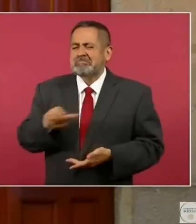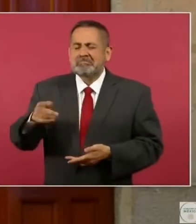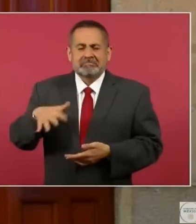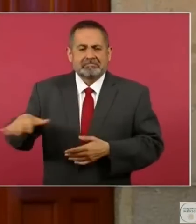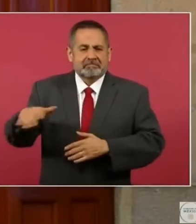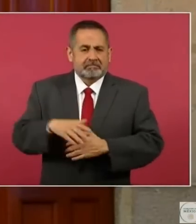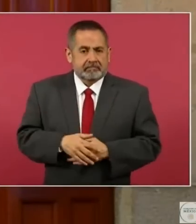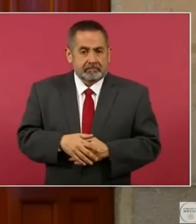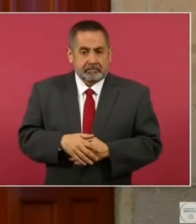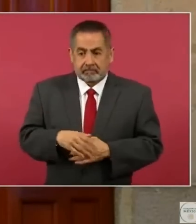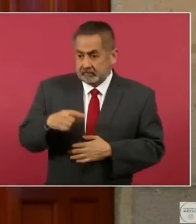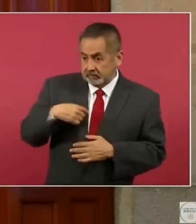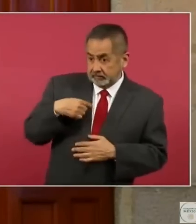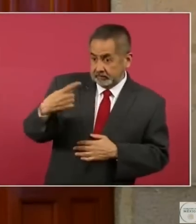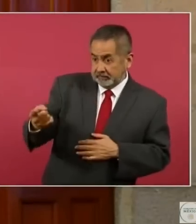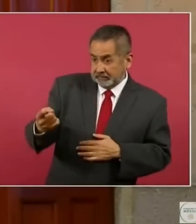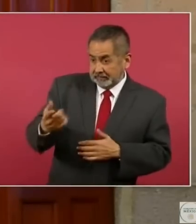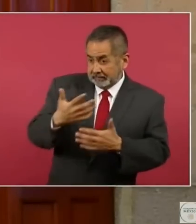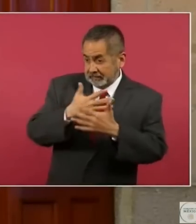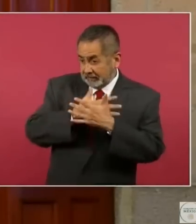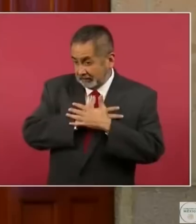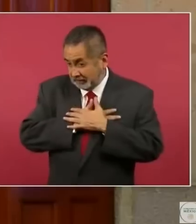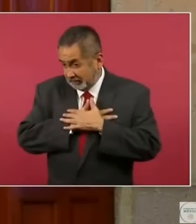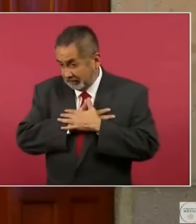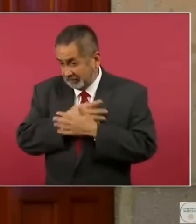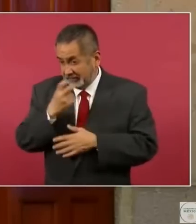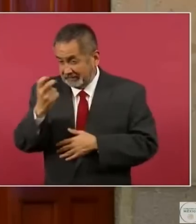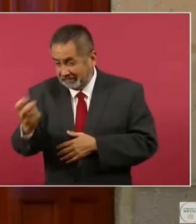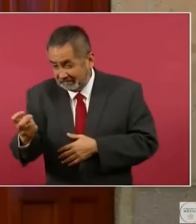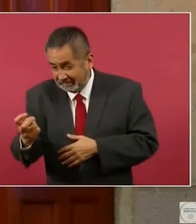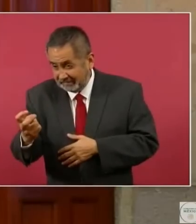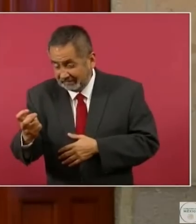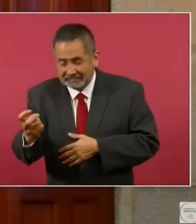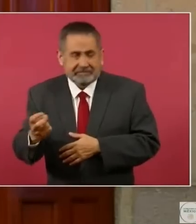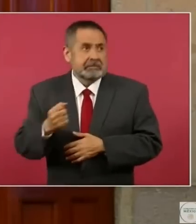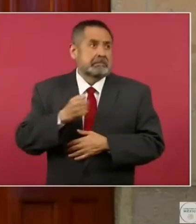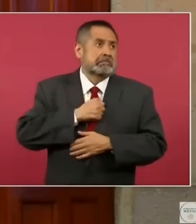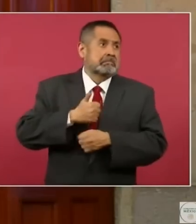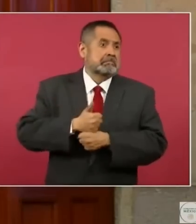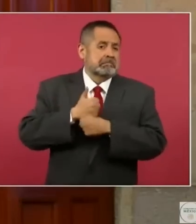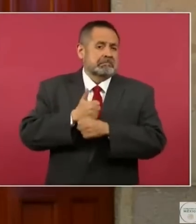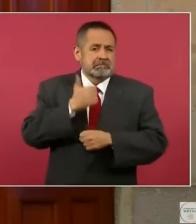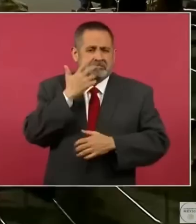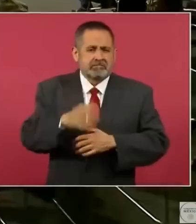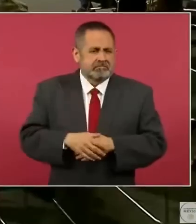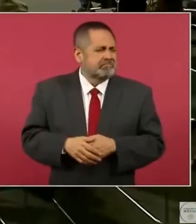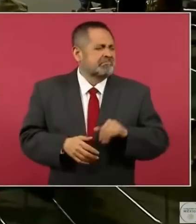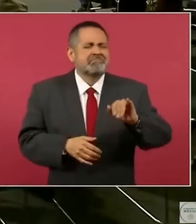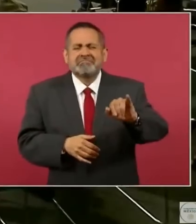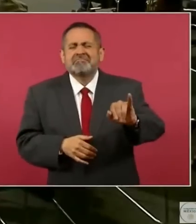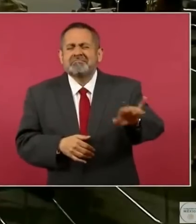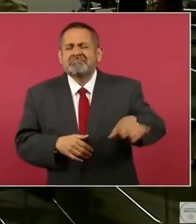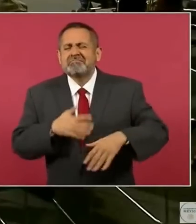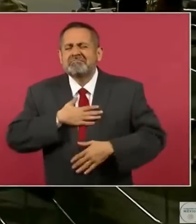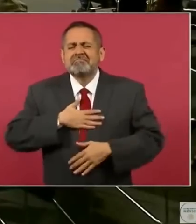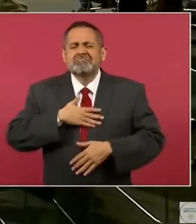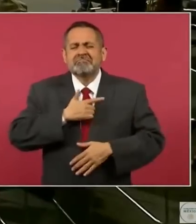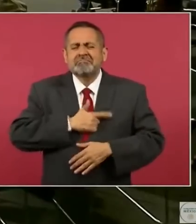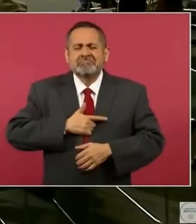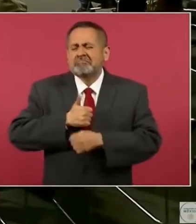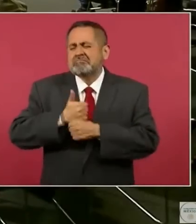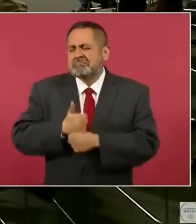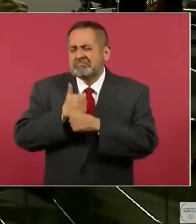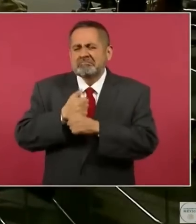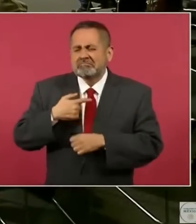Tenerle amor y admiración a eso es masoquismo o demagogia. Soy masoquista y soy